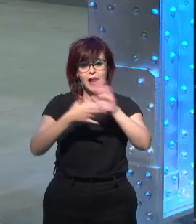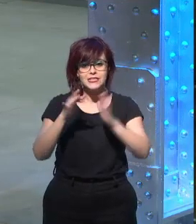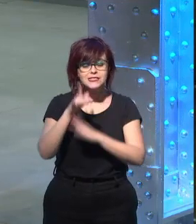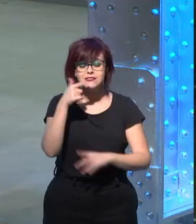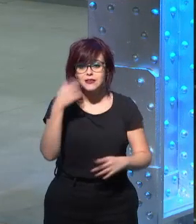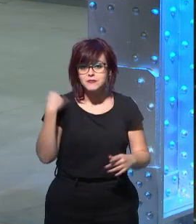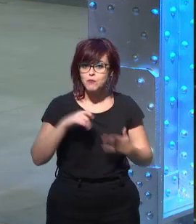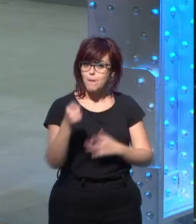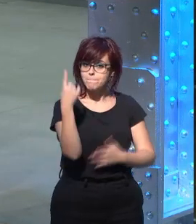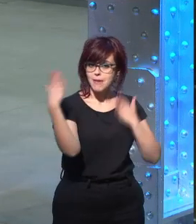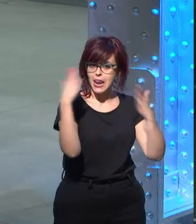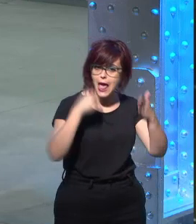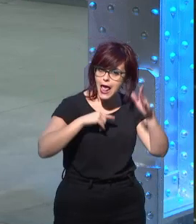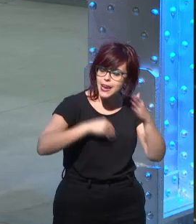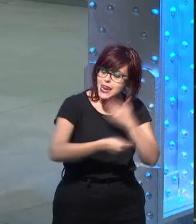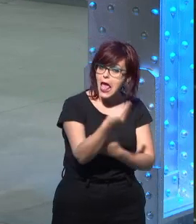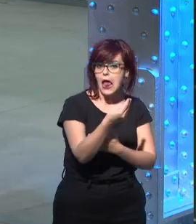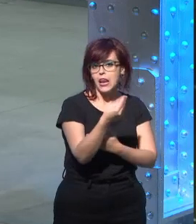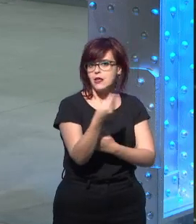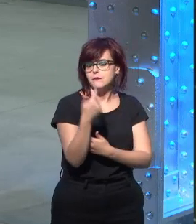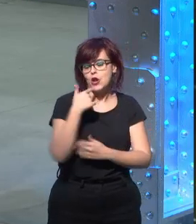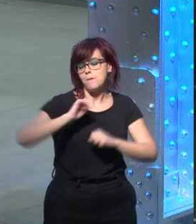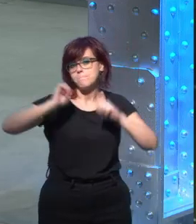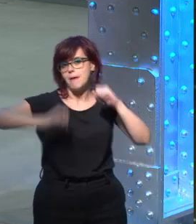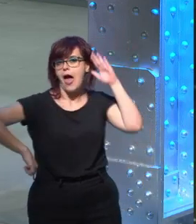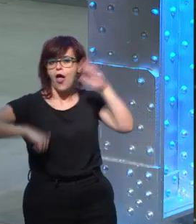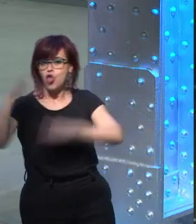mayor de los millennials, pero millennial como tú.